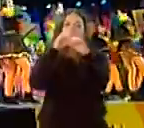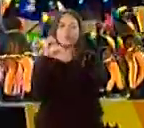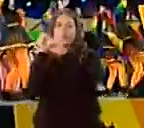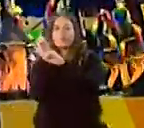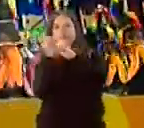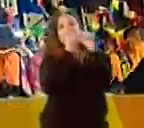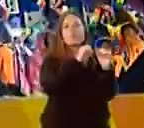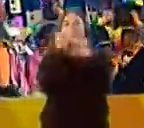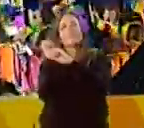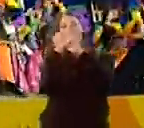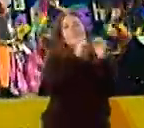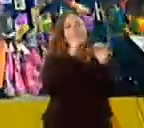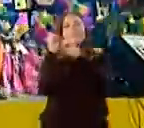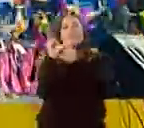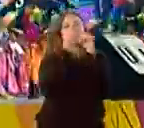y